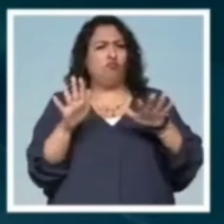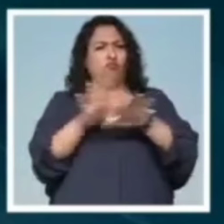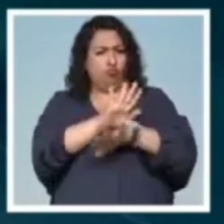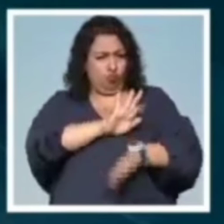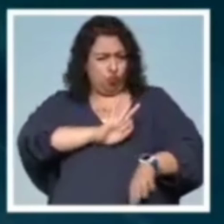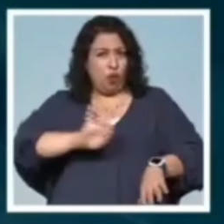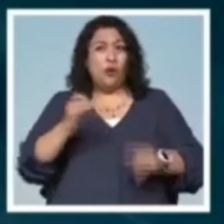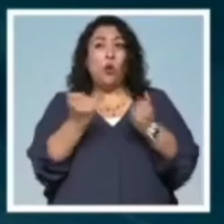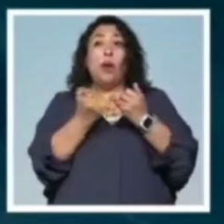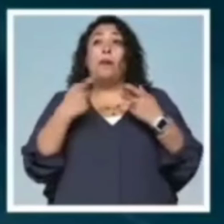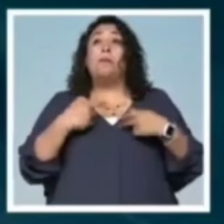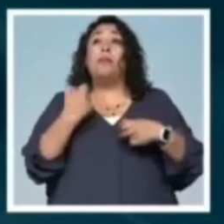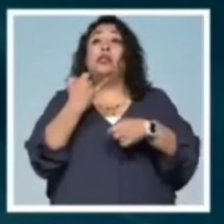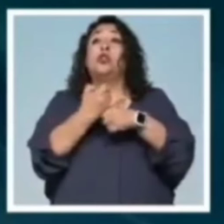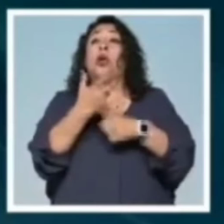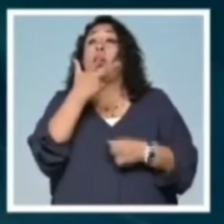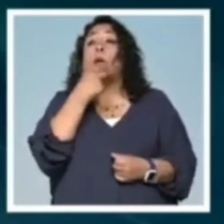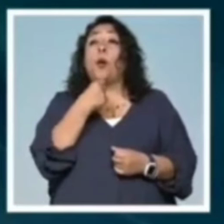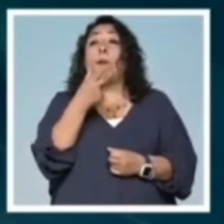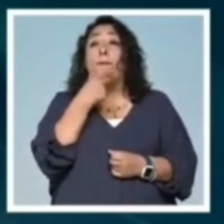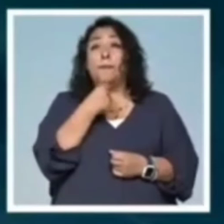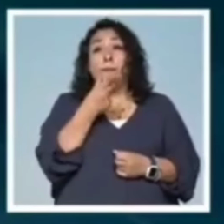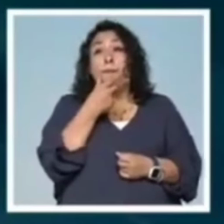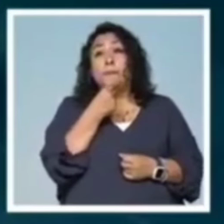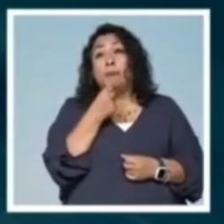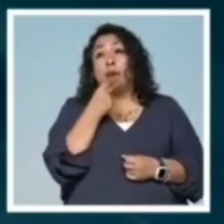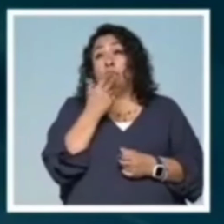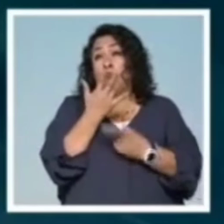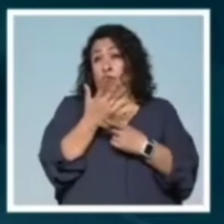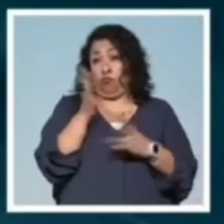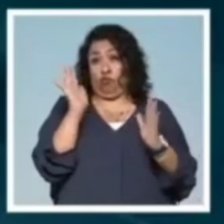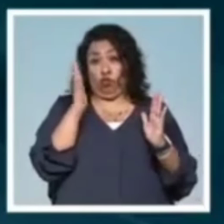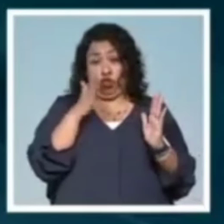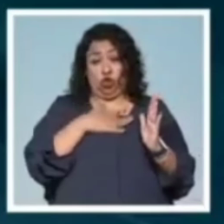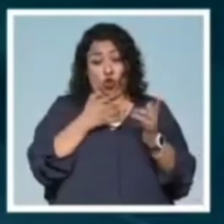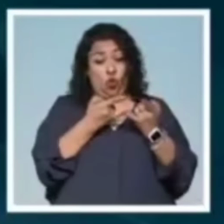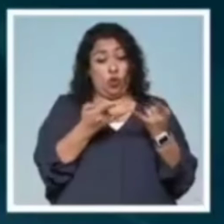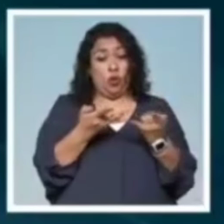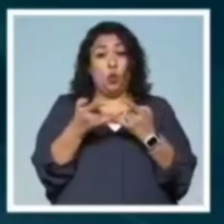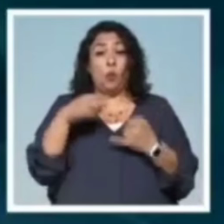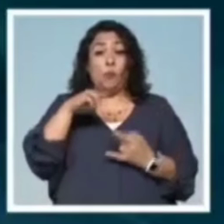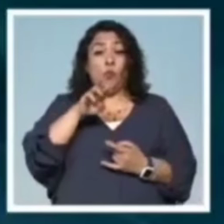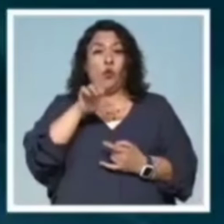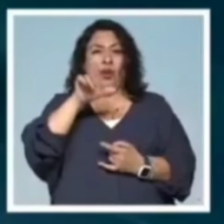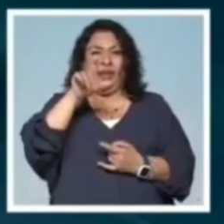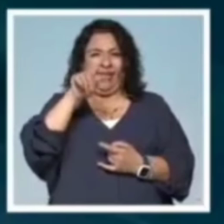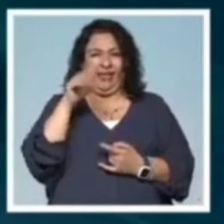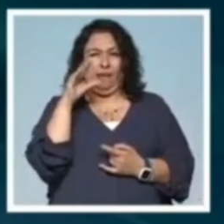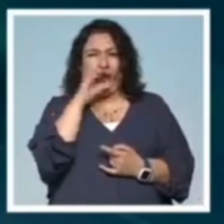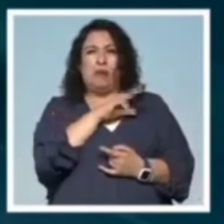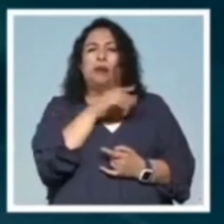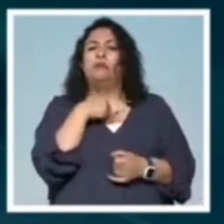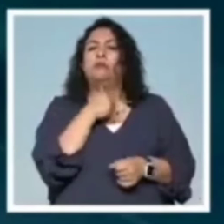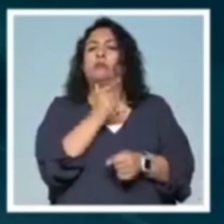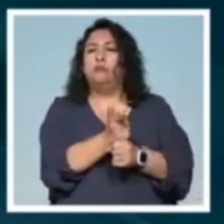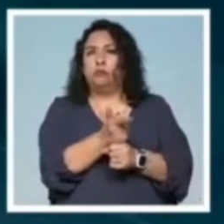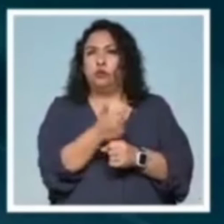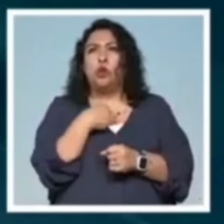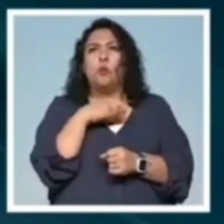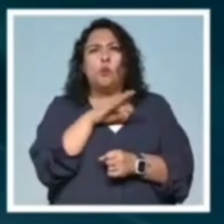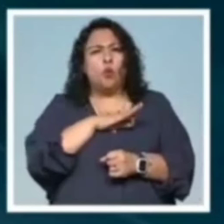también hay un personaje que es de un hombre que dice, yo a través de los cuentos de la mulata me di cuenta que puedo